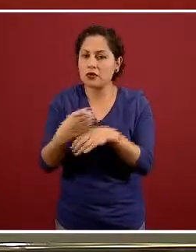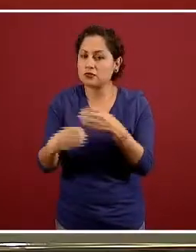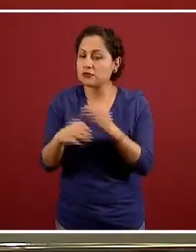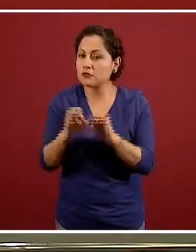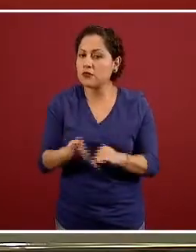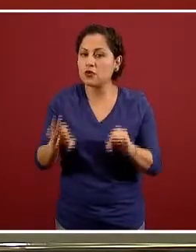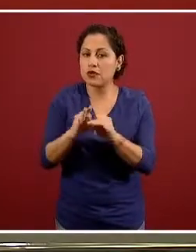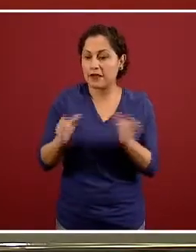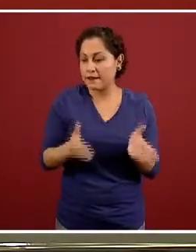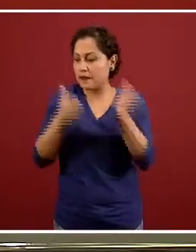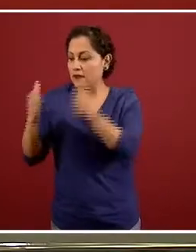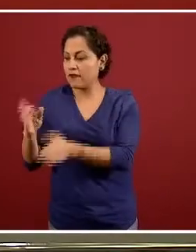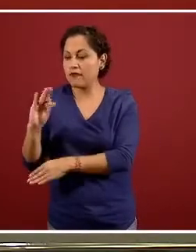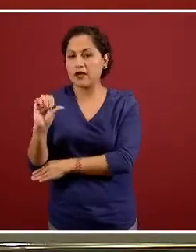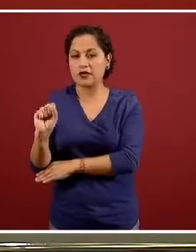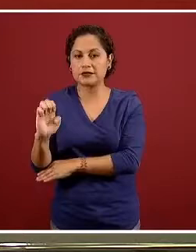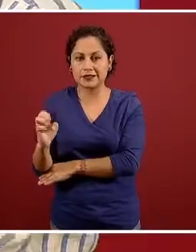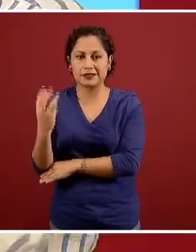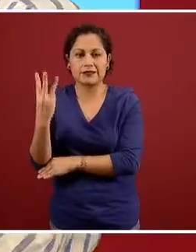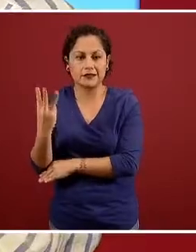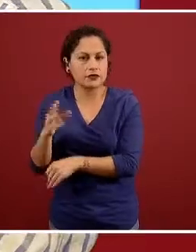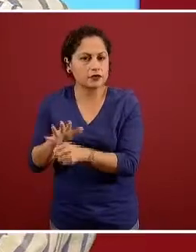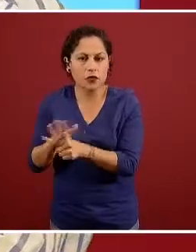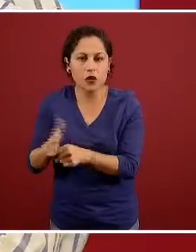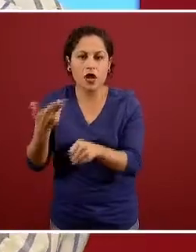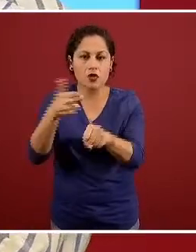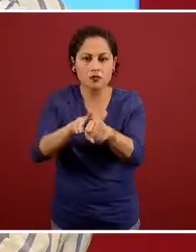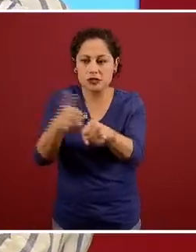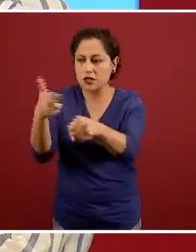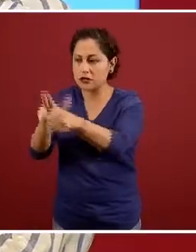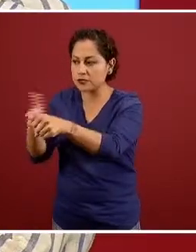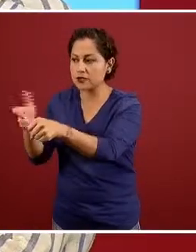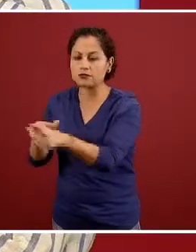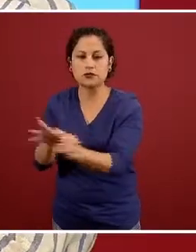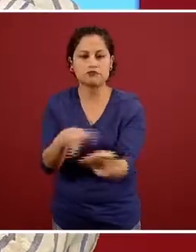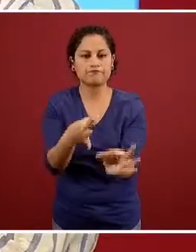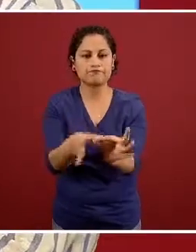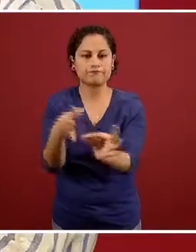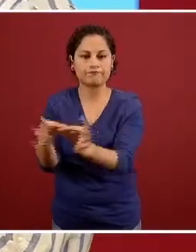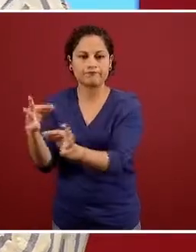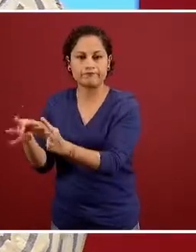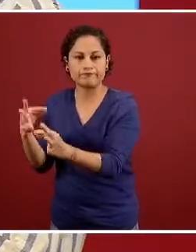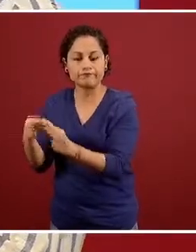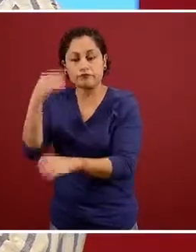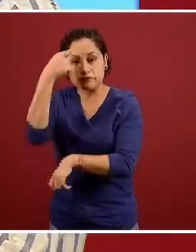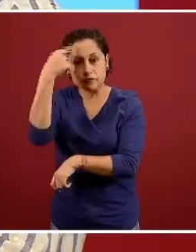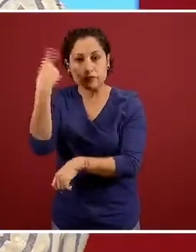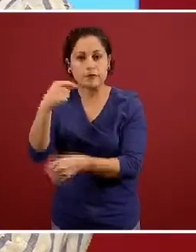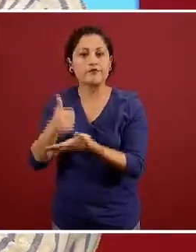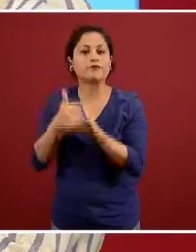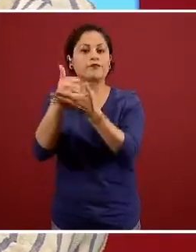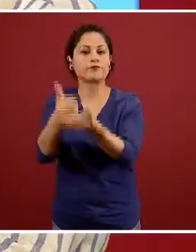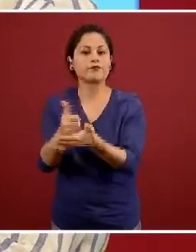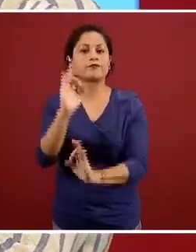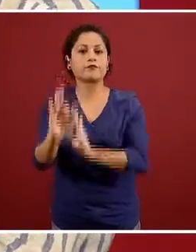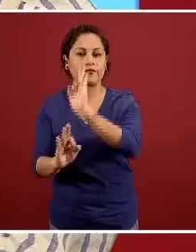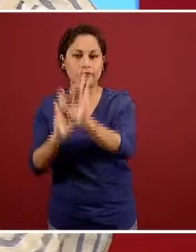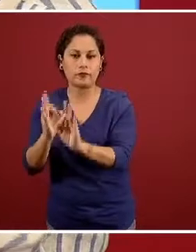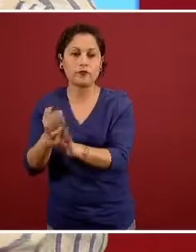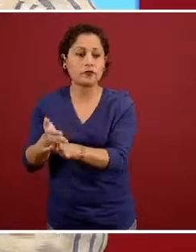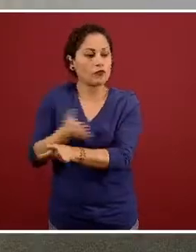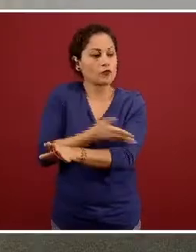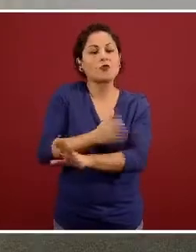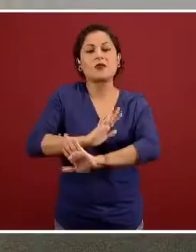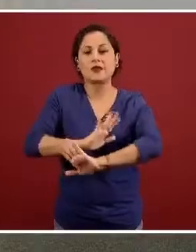la capacidad hospitalaria, producto de estos trabajos de reconversión que llevan ya varias semanas y que han